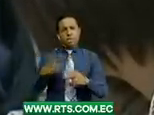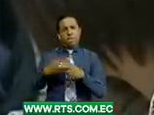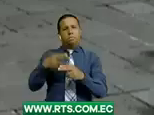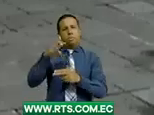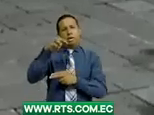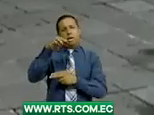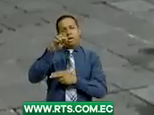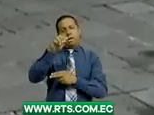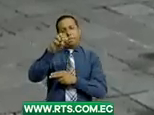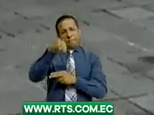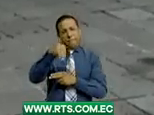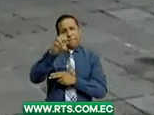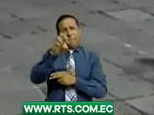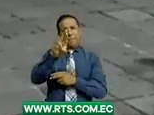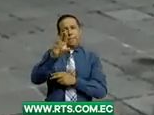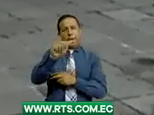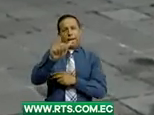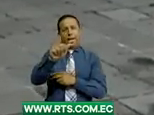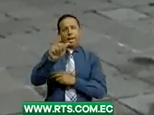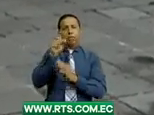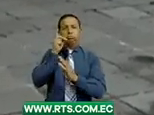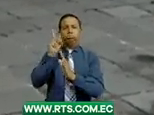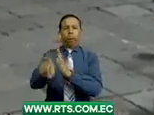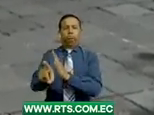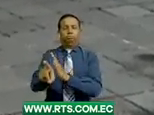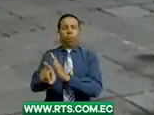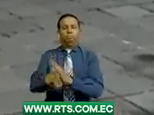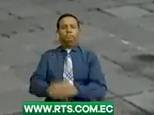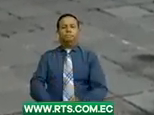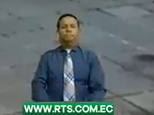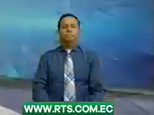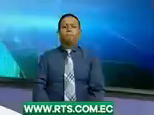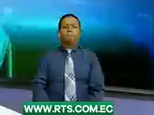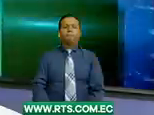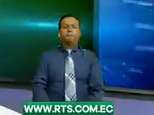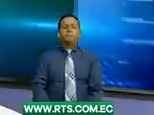Mera. Informó Héctor Romero.